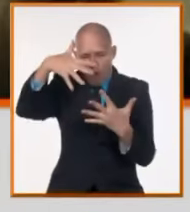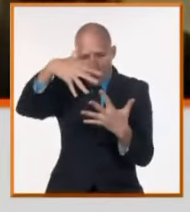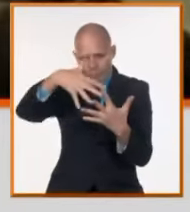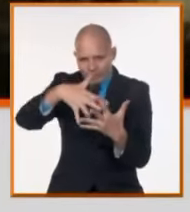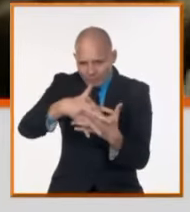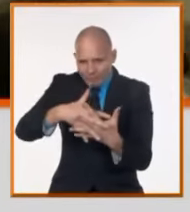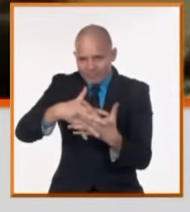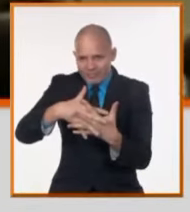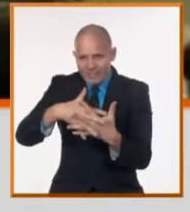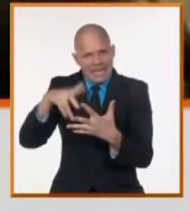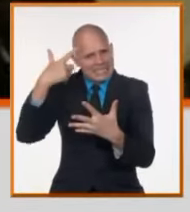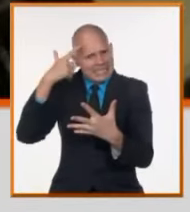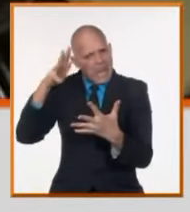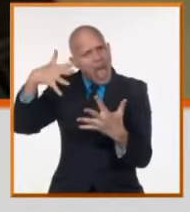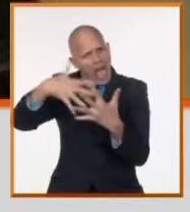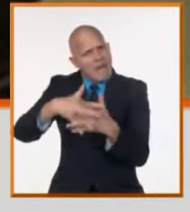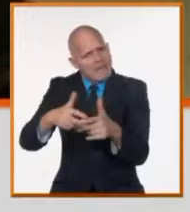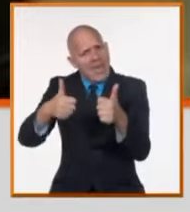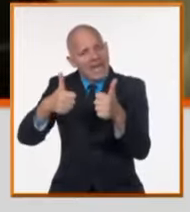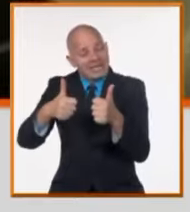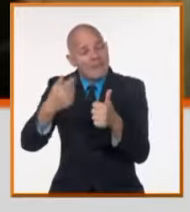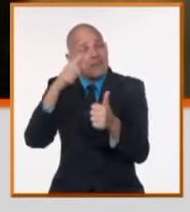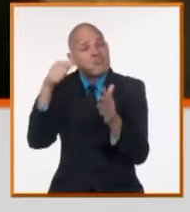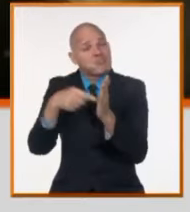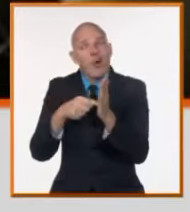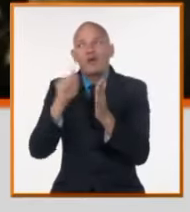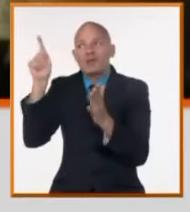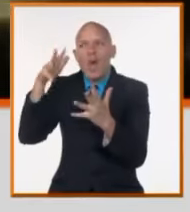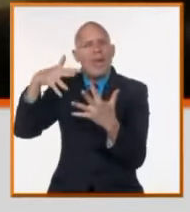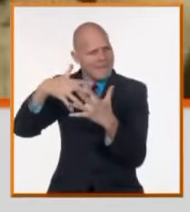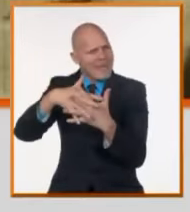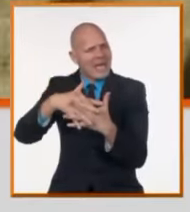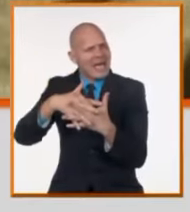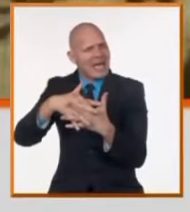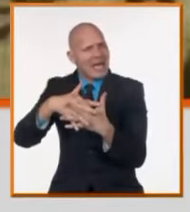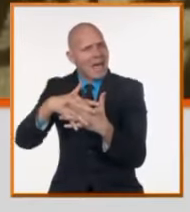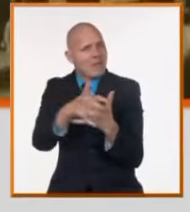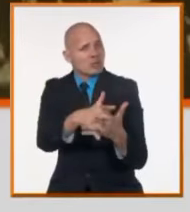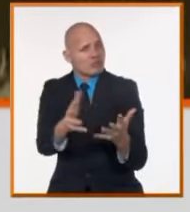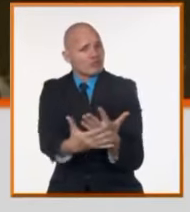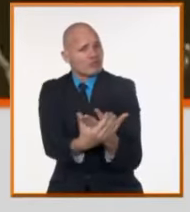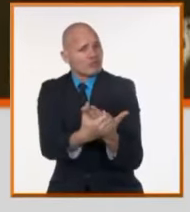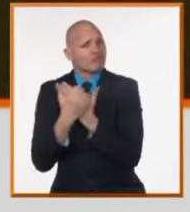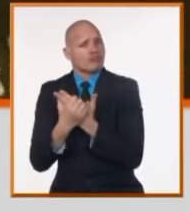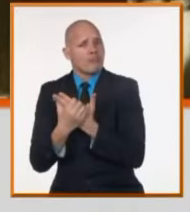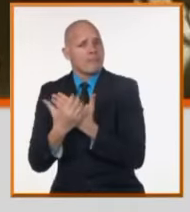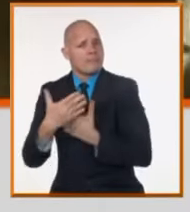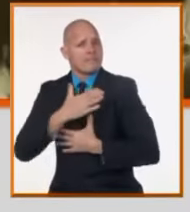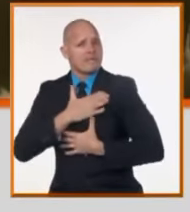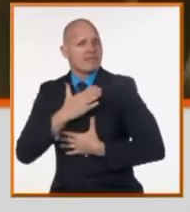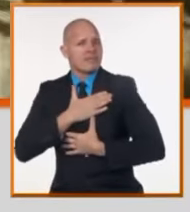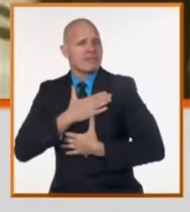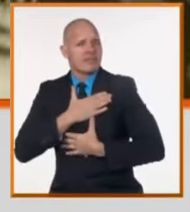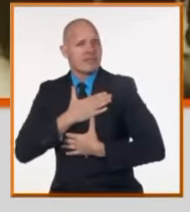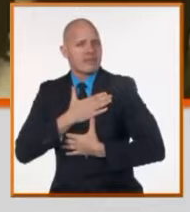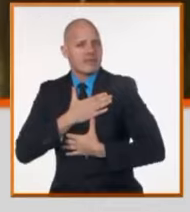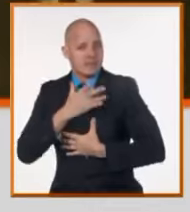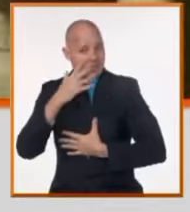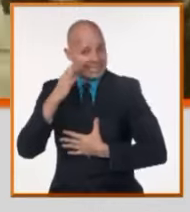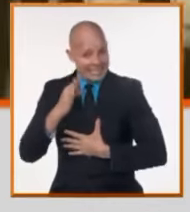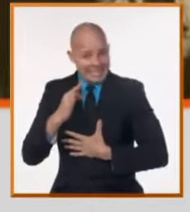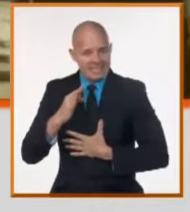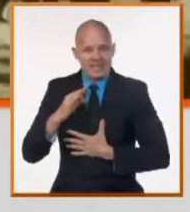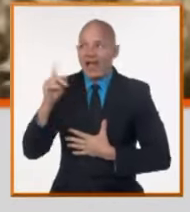cuartel Moncada, al asalto, siempre se decía por los liderazgos históricos de la revolución que era una continuación